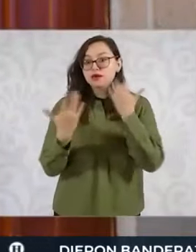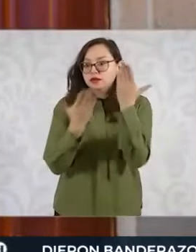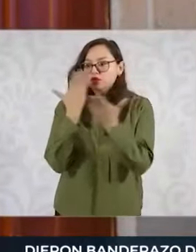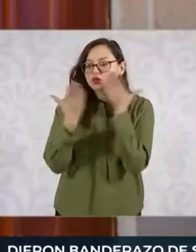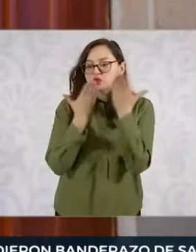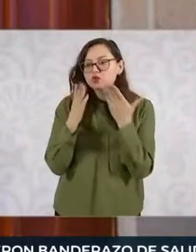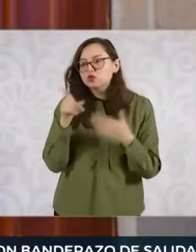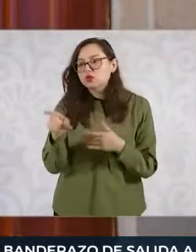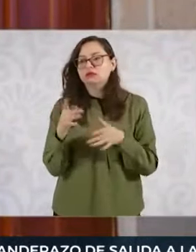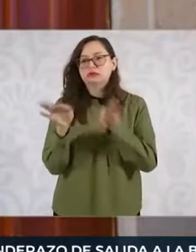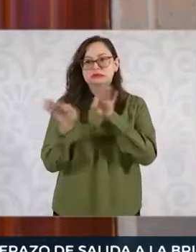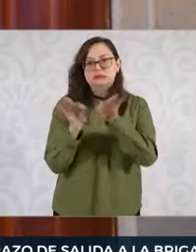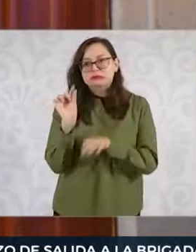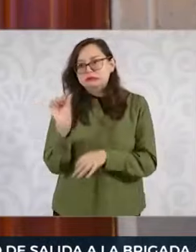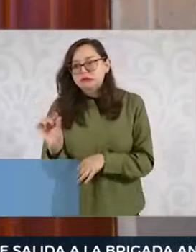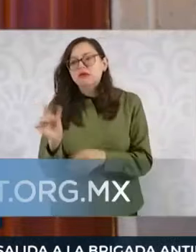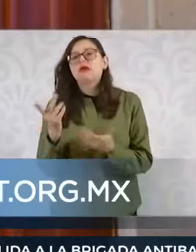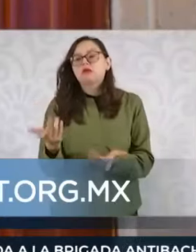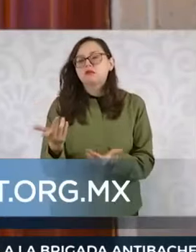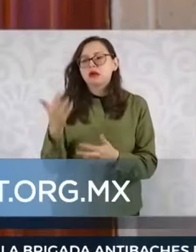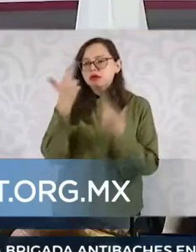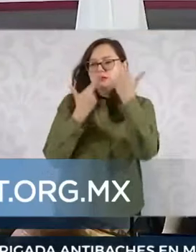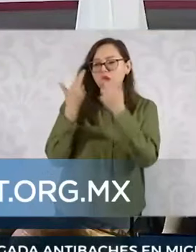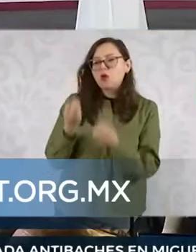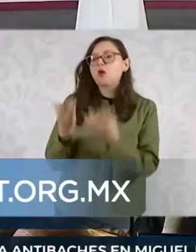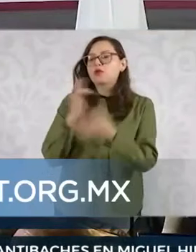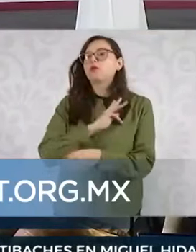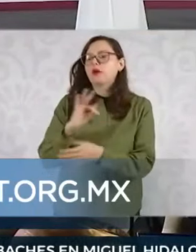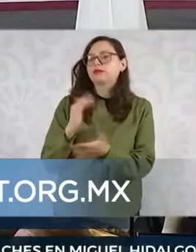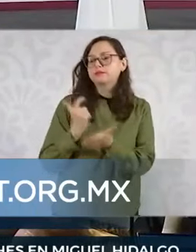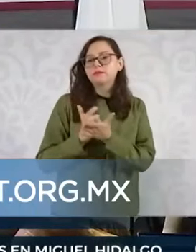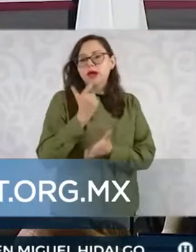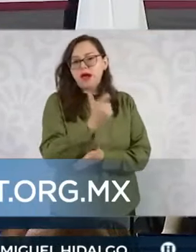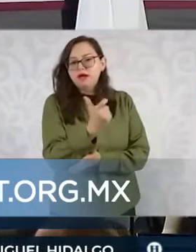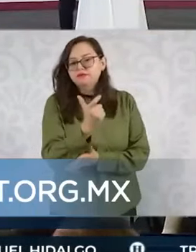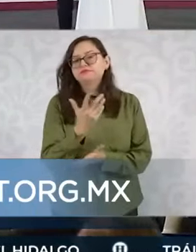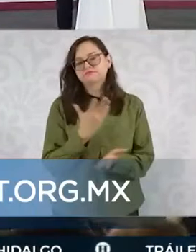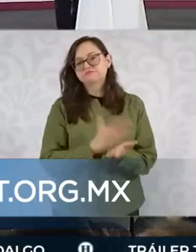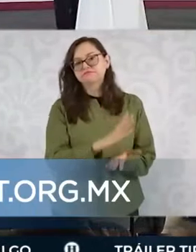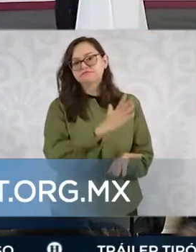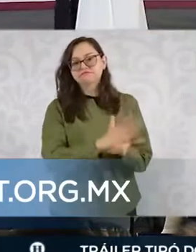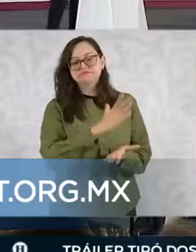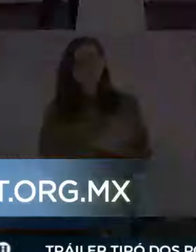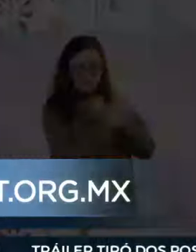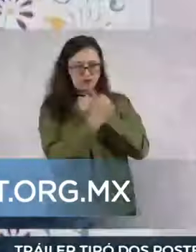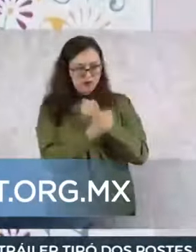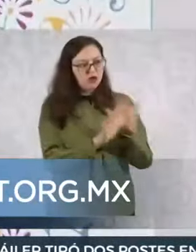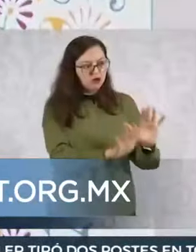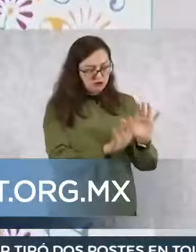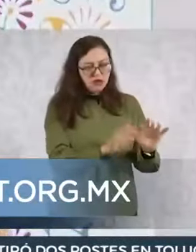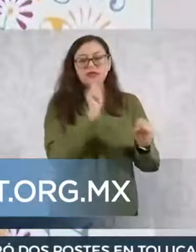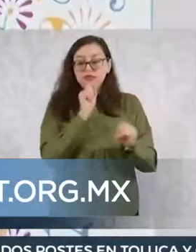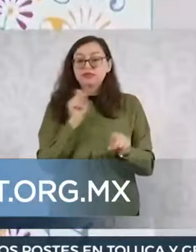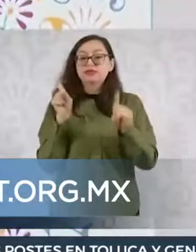costo cuyo precio oscilan entre los 700 mil hasta 1.200.000 pesos para que las familias tengan acceso a una de ellas. Las